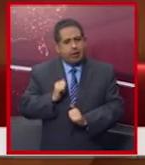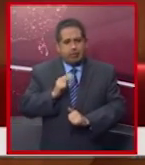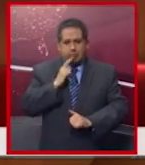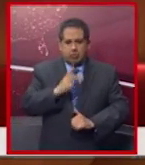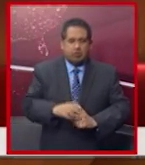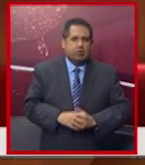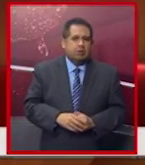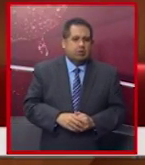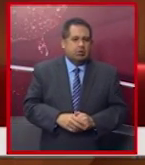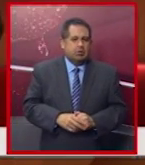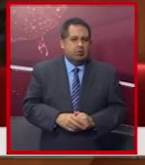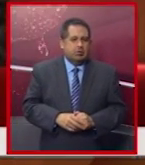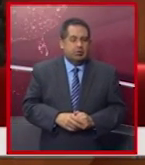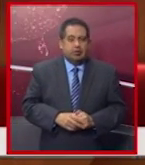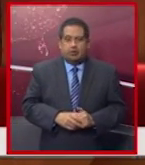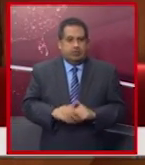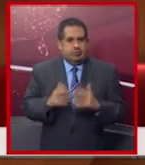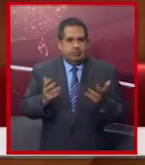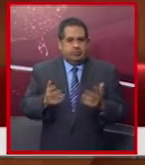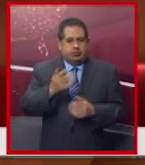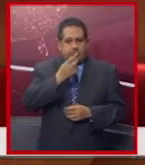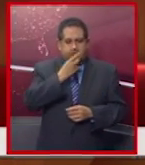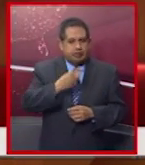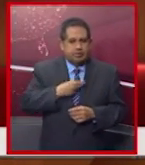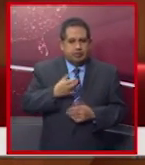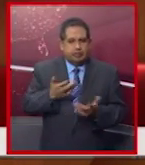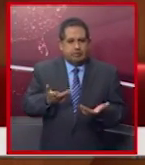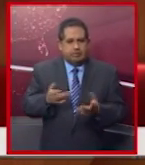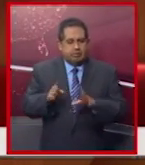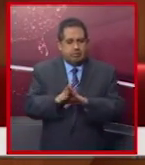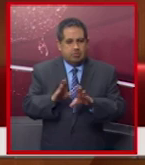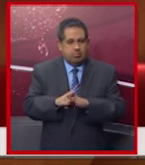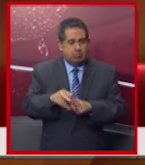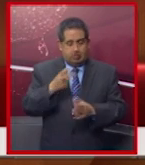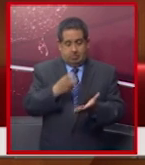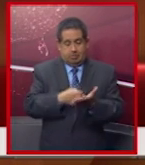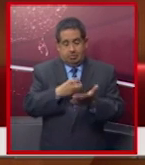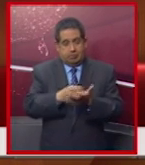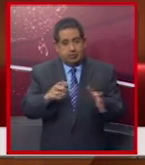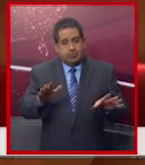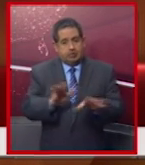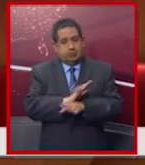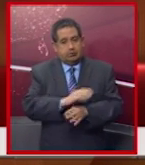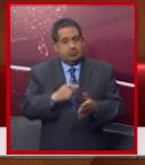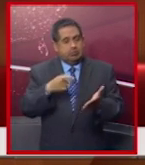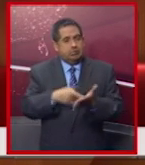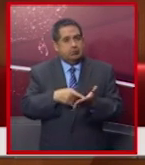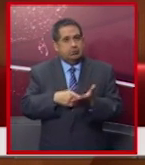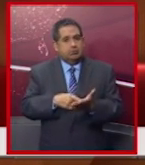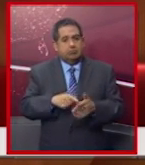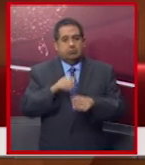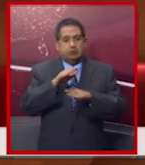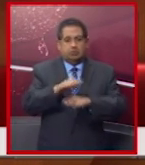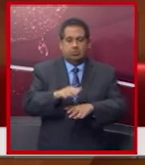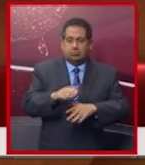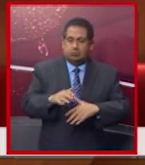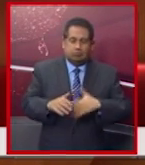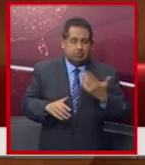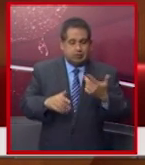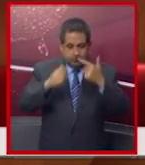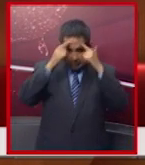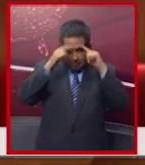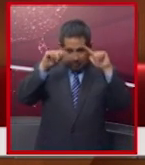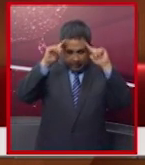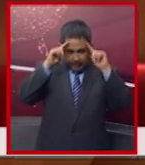Ahora nos vienen a decir que esa reforma en materia de